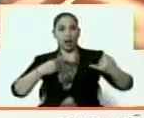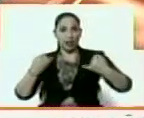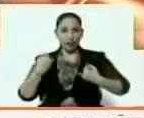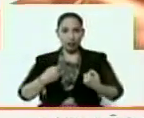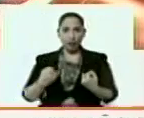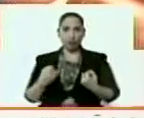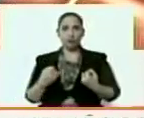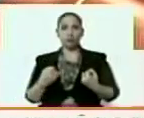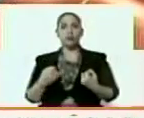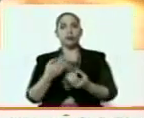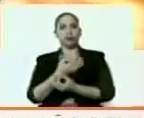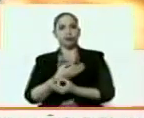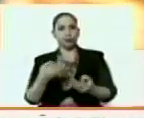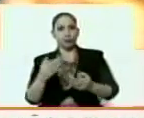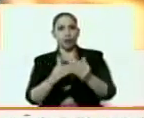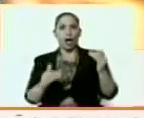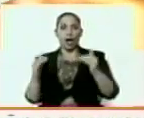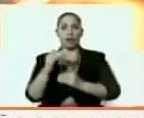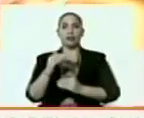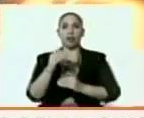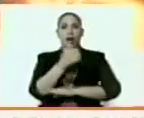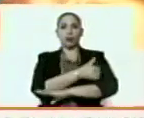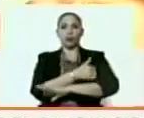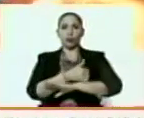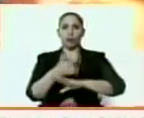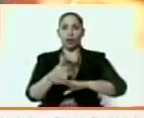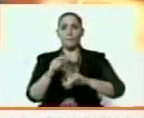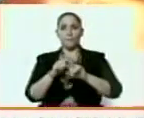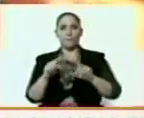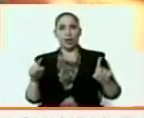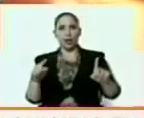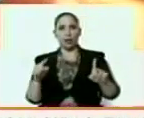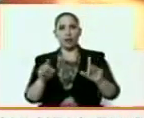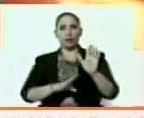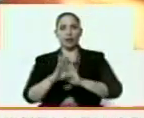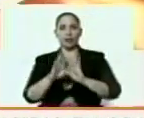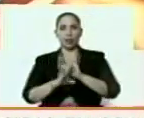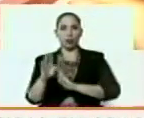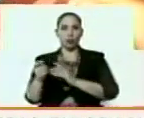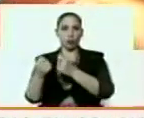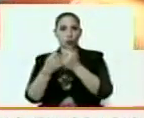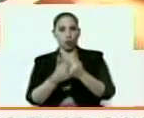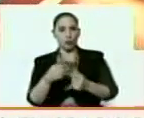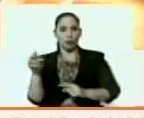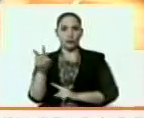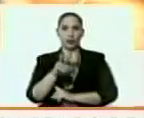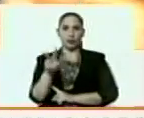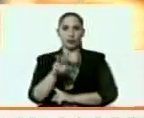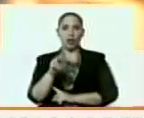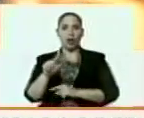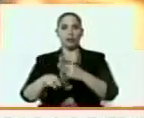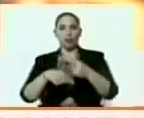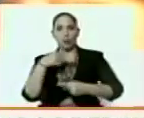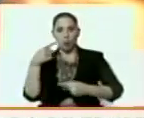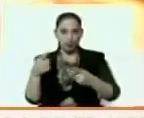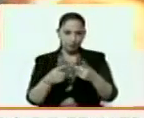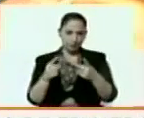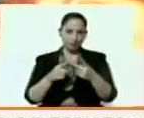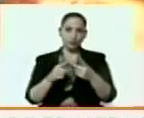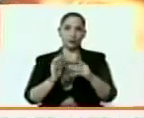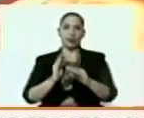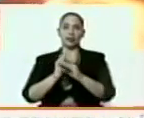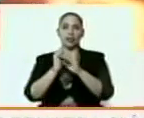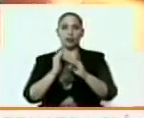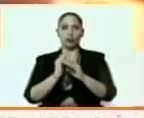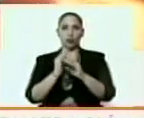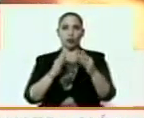de las facultades de las altas autoridades para el desarrollo económico de Venezuela. Luego vino las sanciones